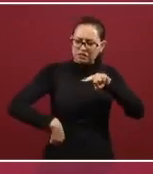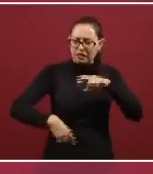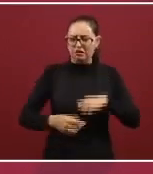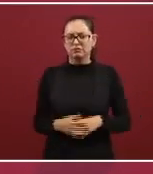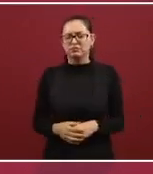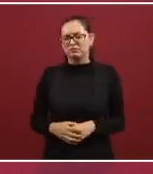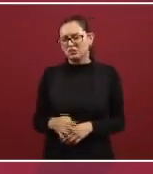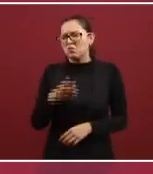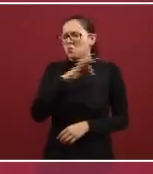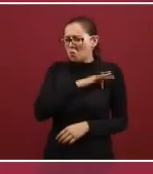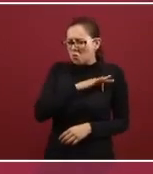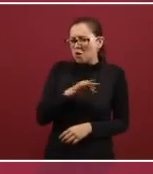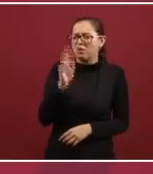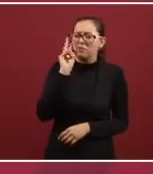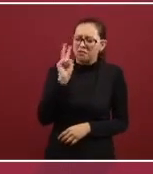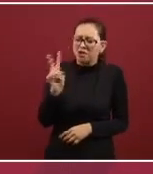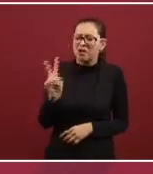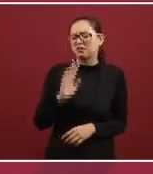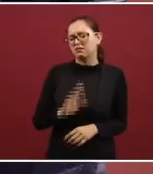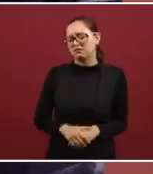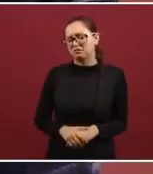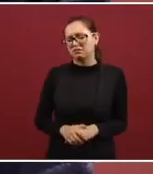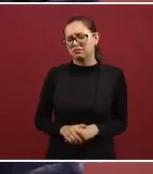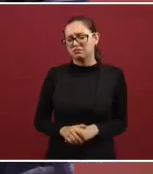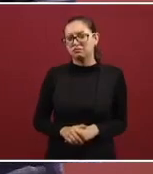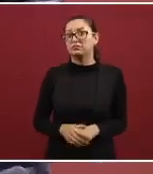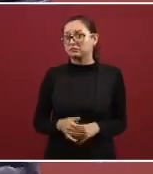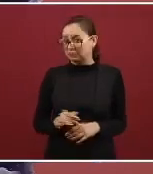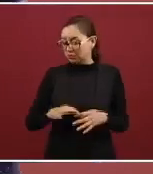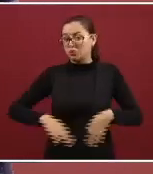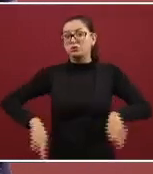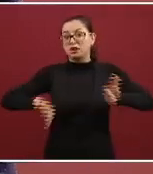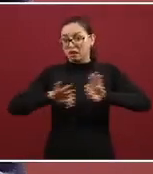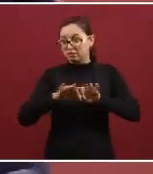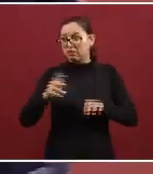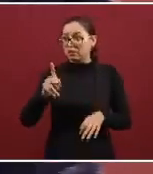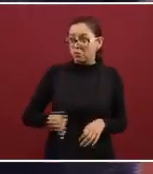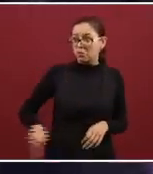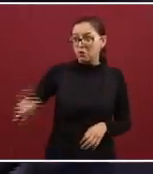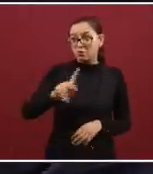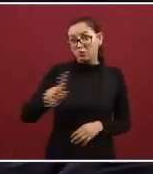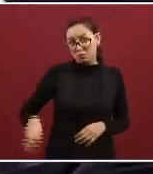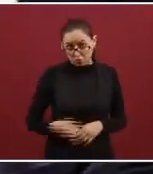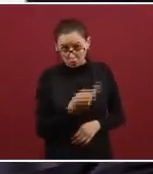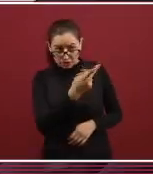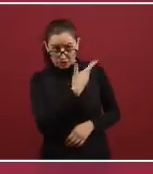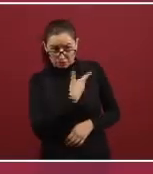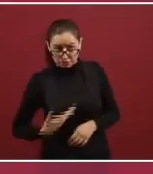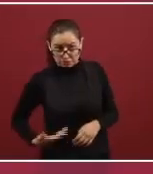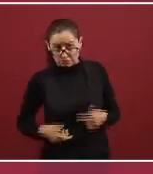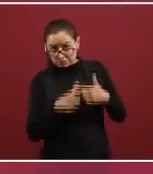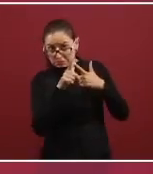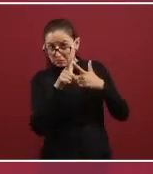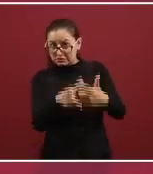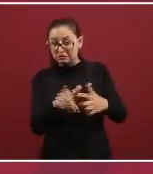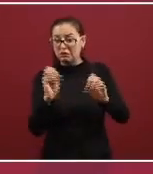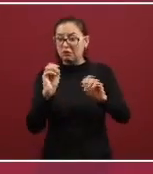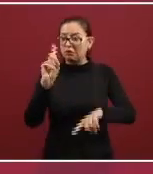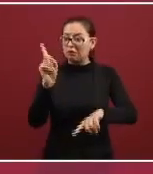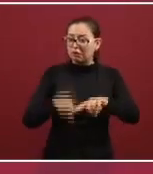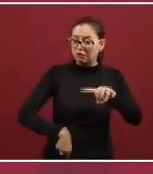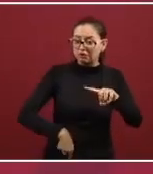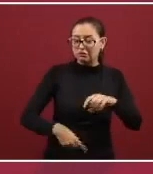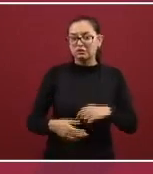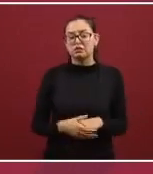Se puede ver que haya revocación de mandato y que también aplique, si se puede,